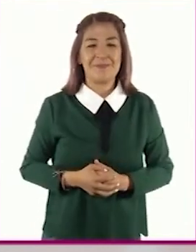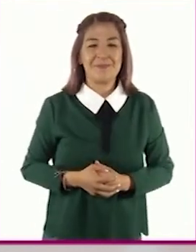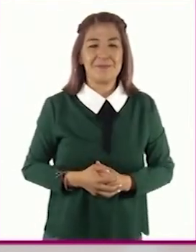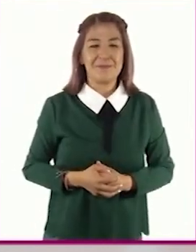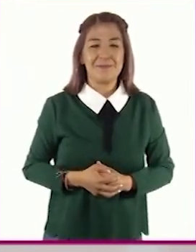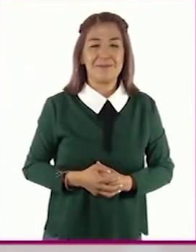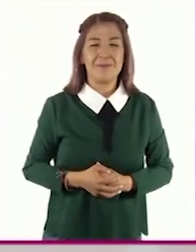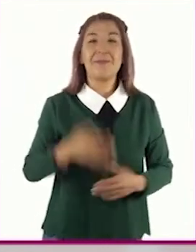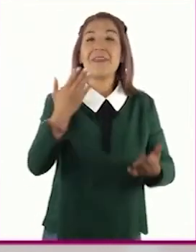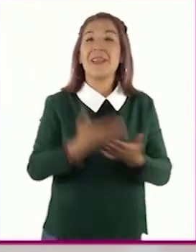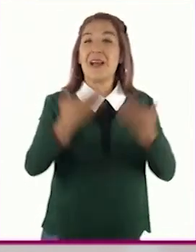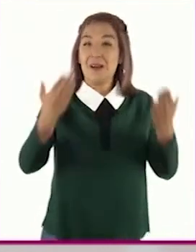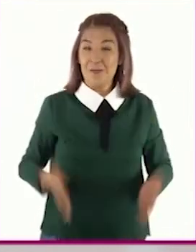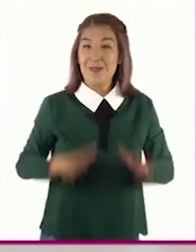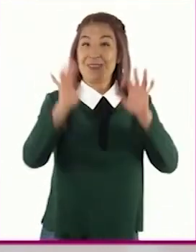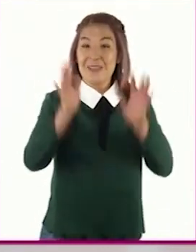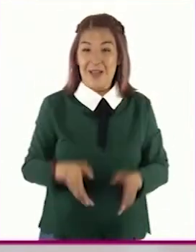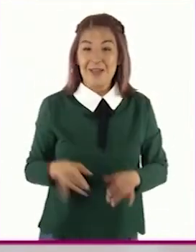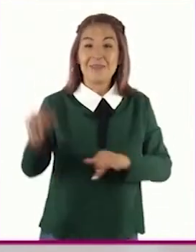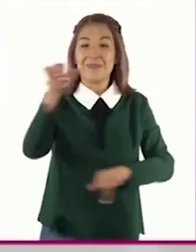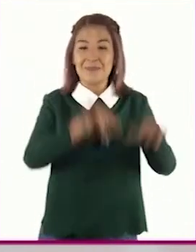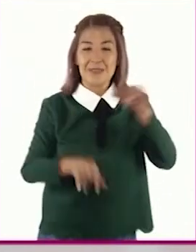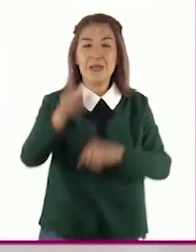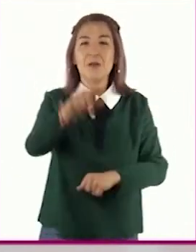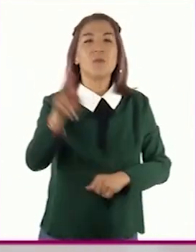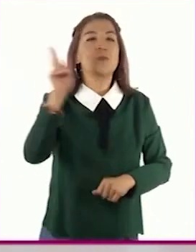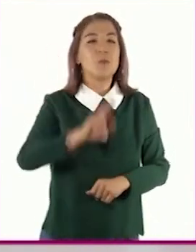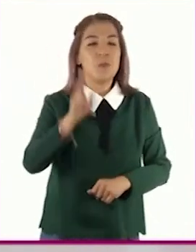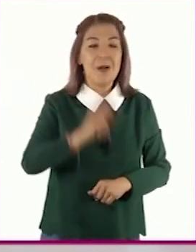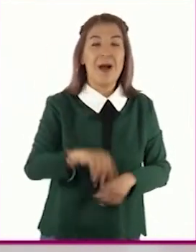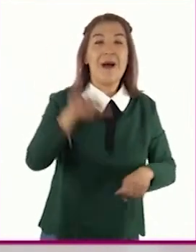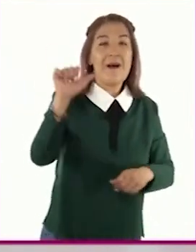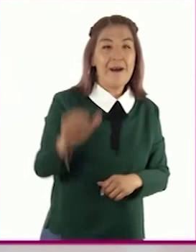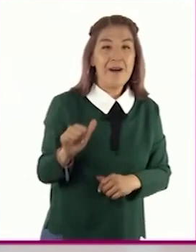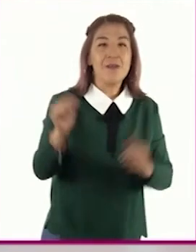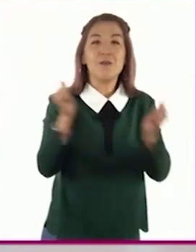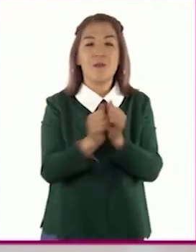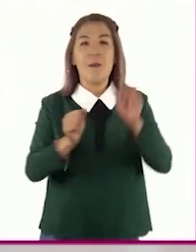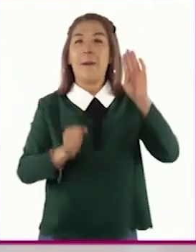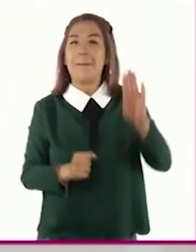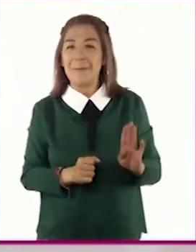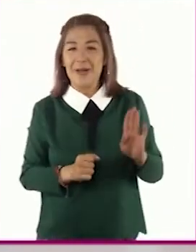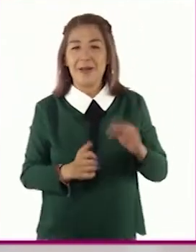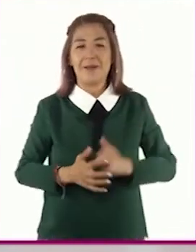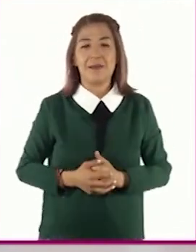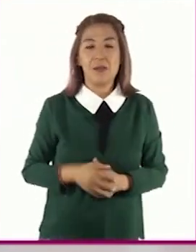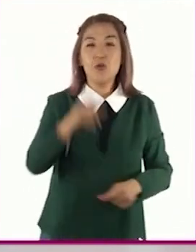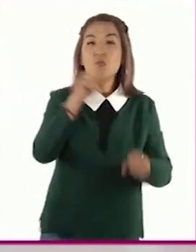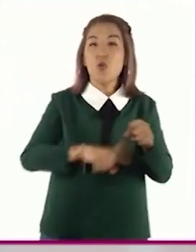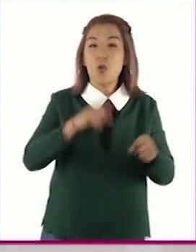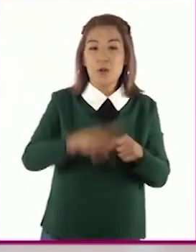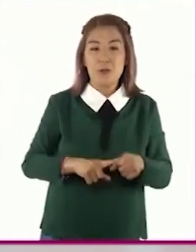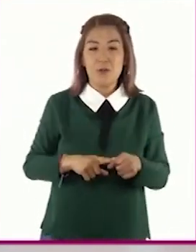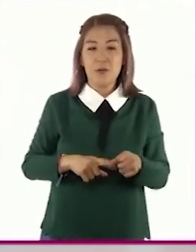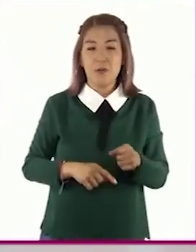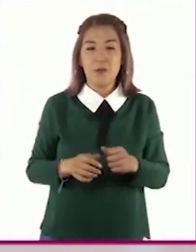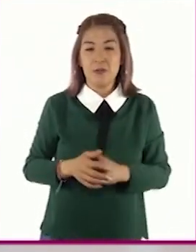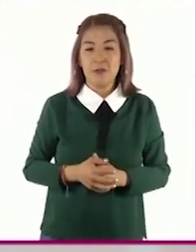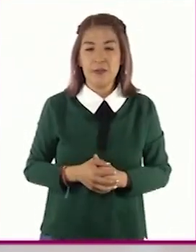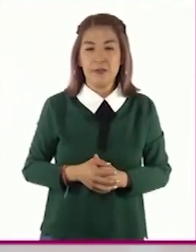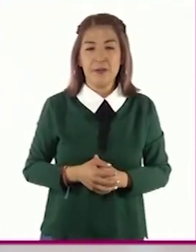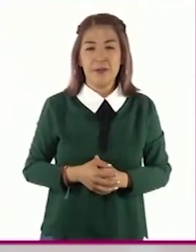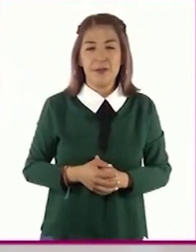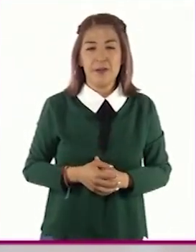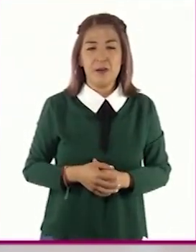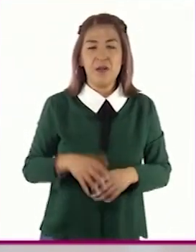Ay. Ahora es momento de mezclar la disolución A con la disolución B. El color púrpura de la disolución